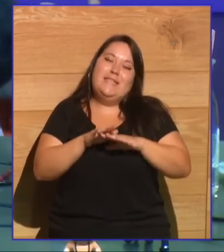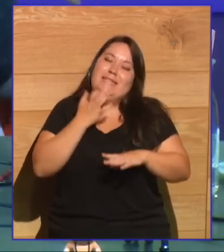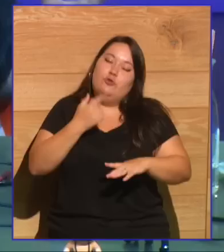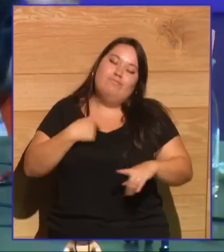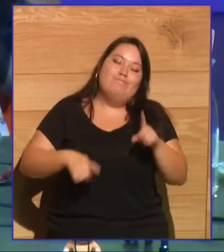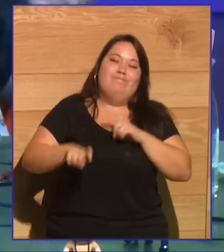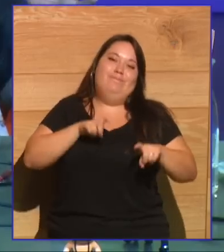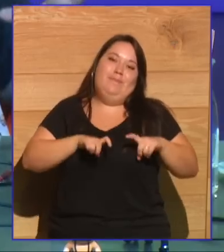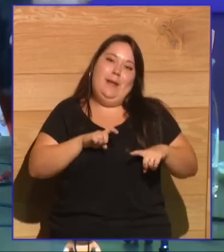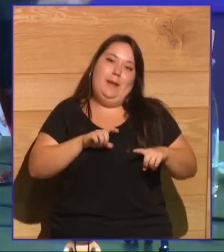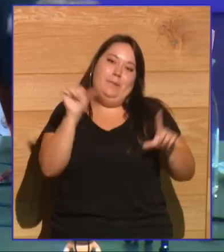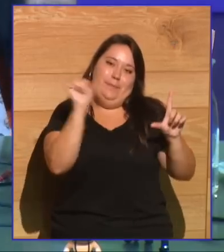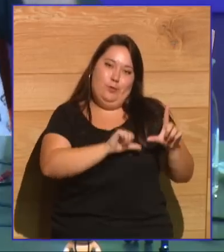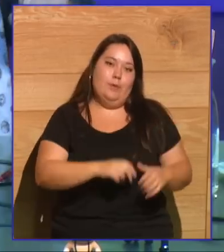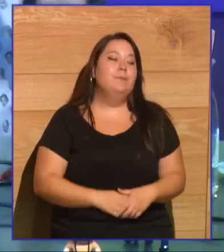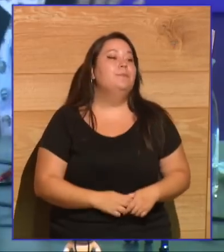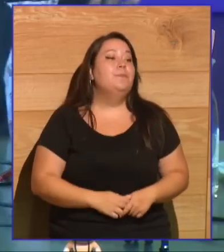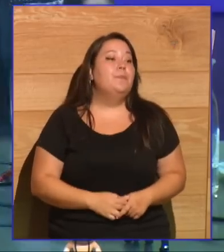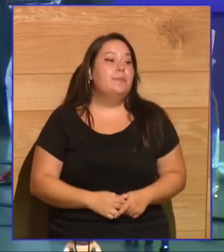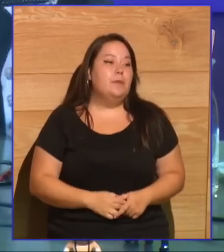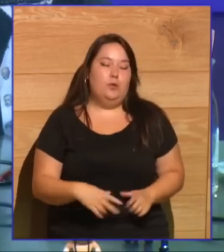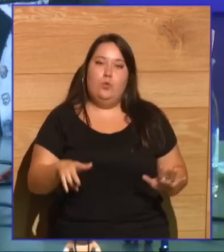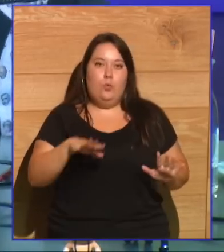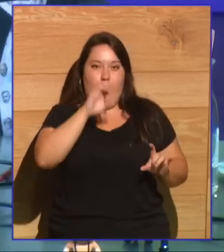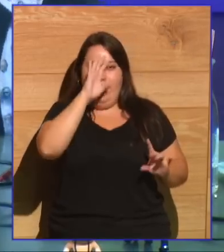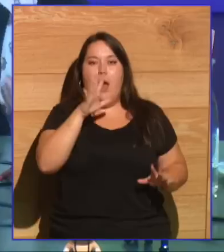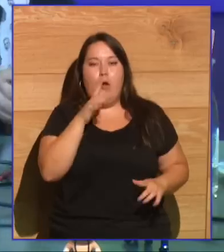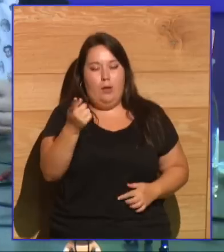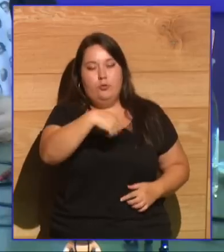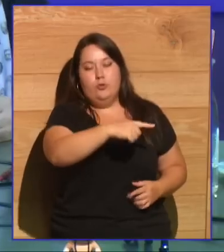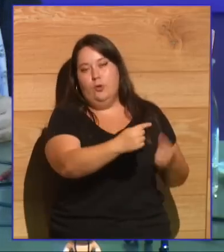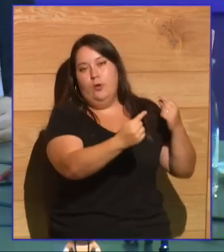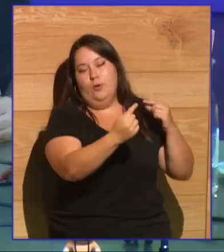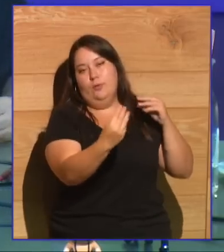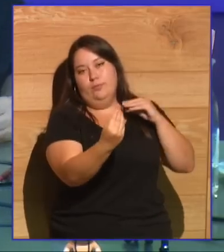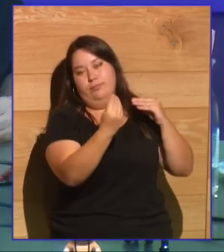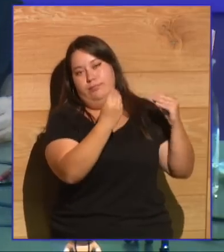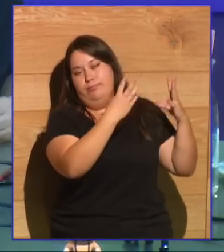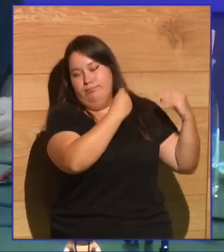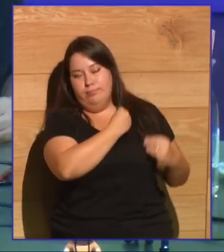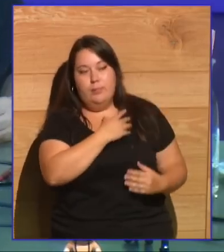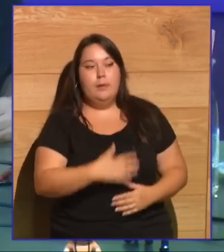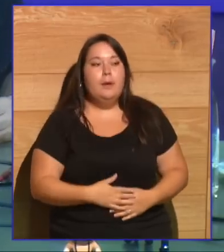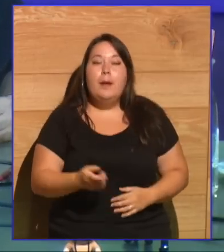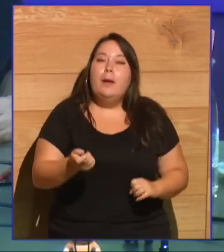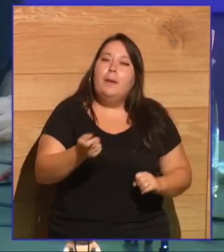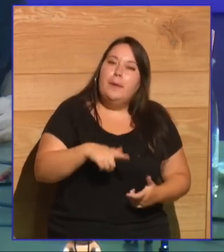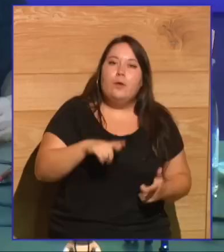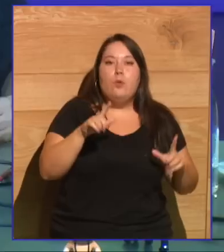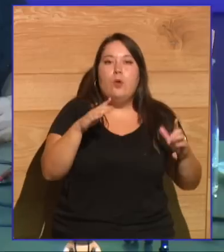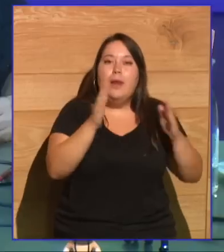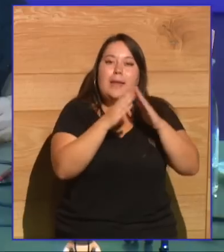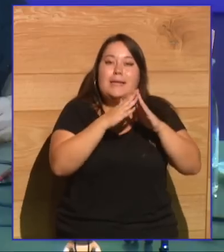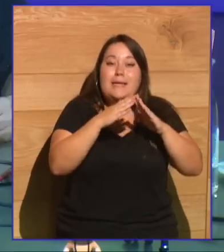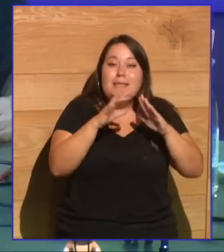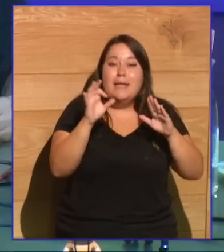la película y esto es una filmadora me insultáis pero nos parece que las casas de spielberg huelen a casa